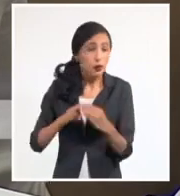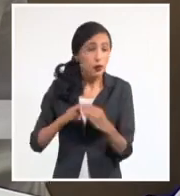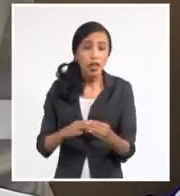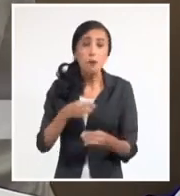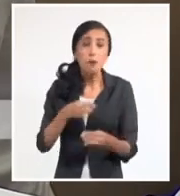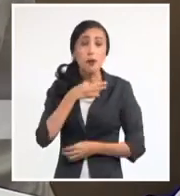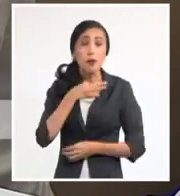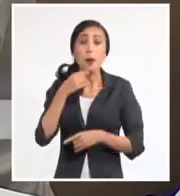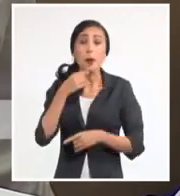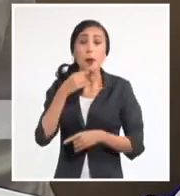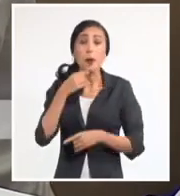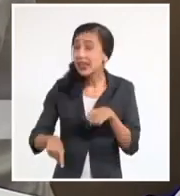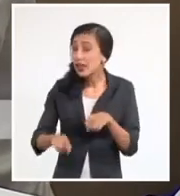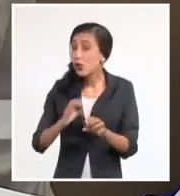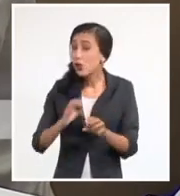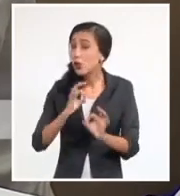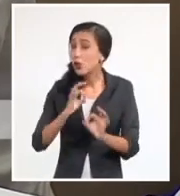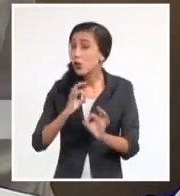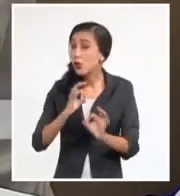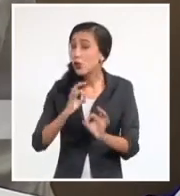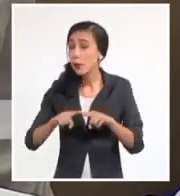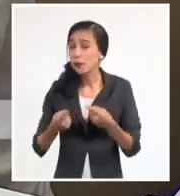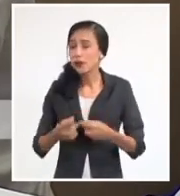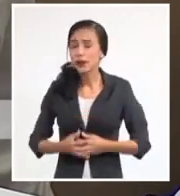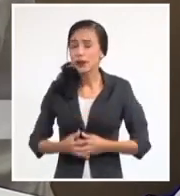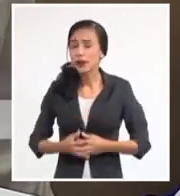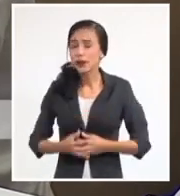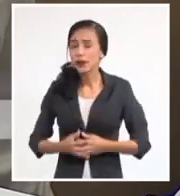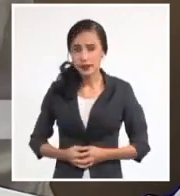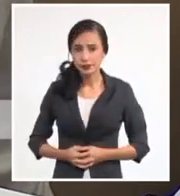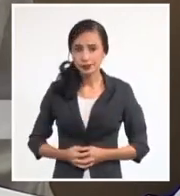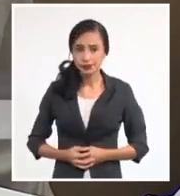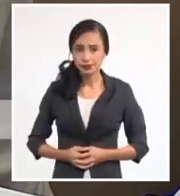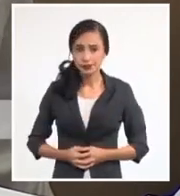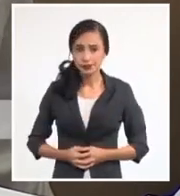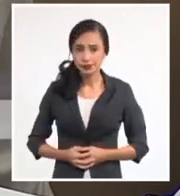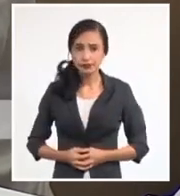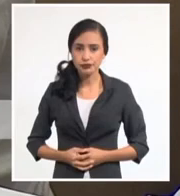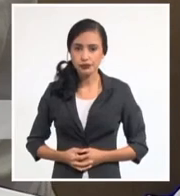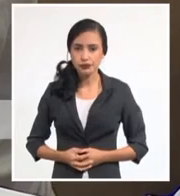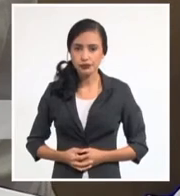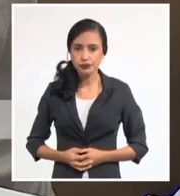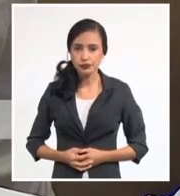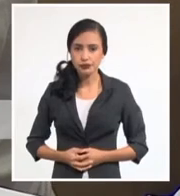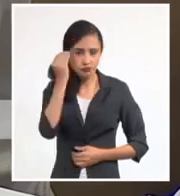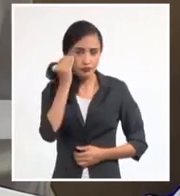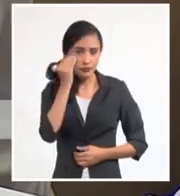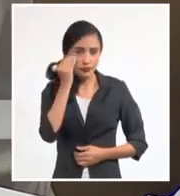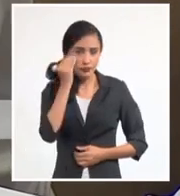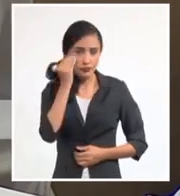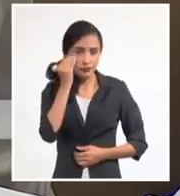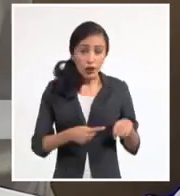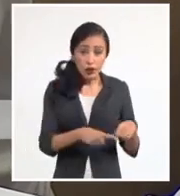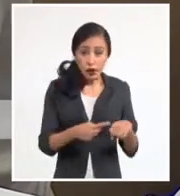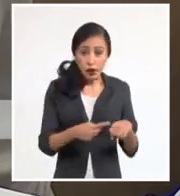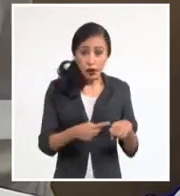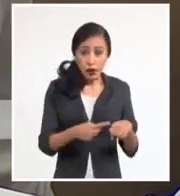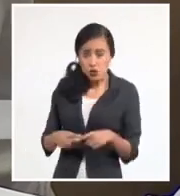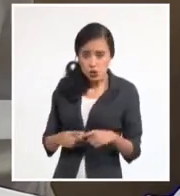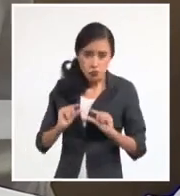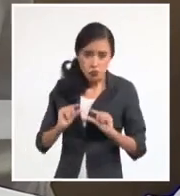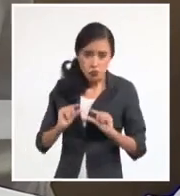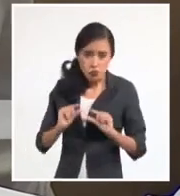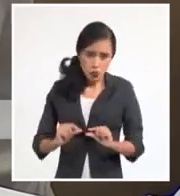ojo, porque cuando con los pocos recursos que tiene nuestro